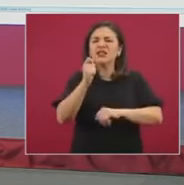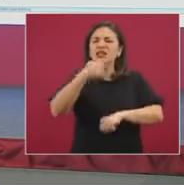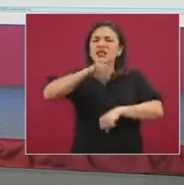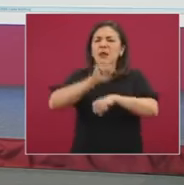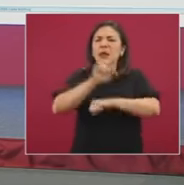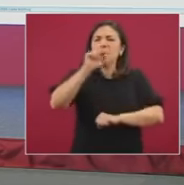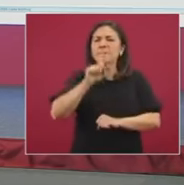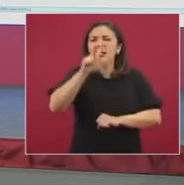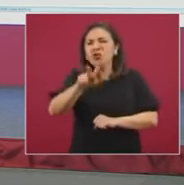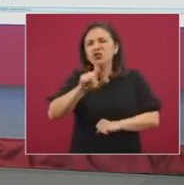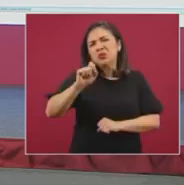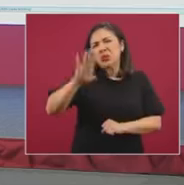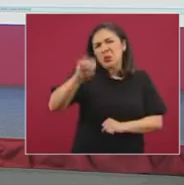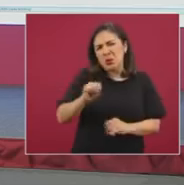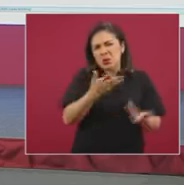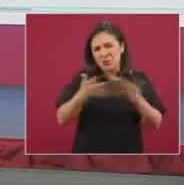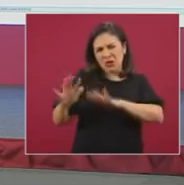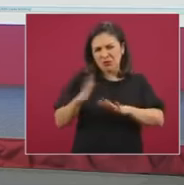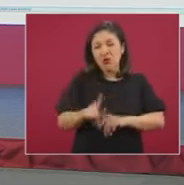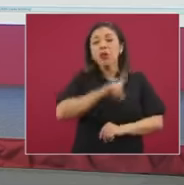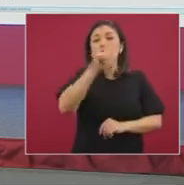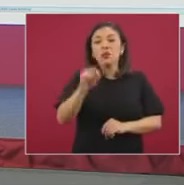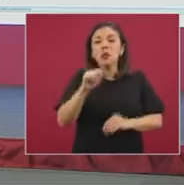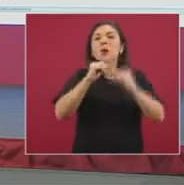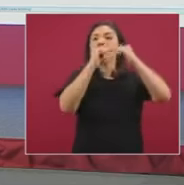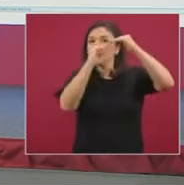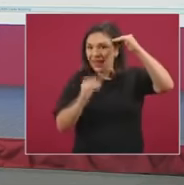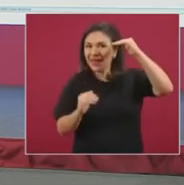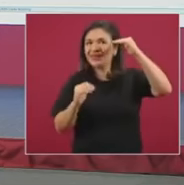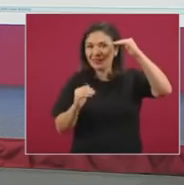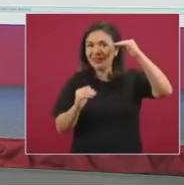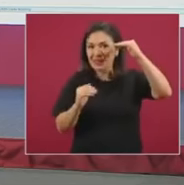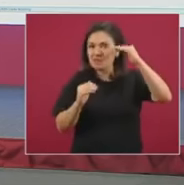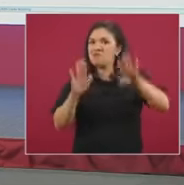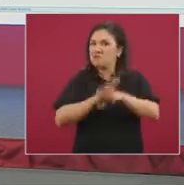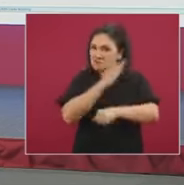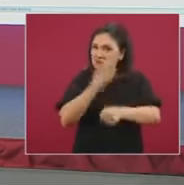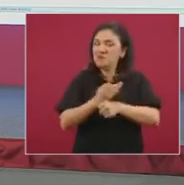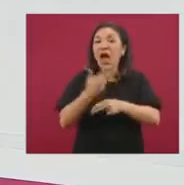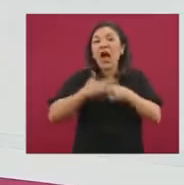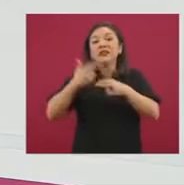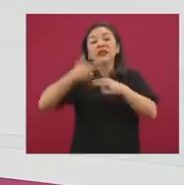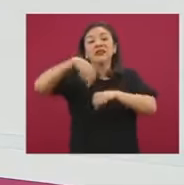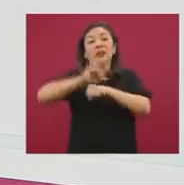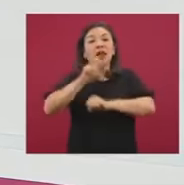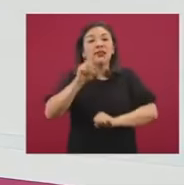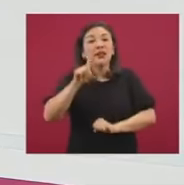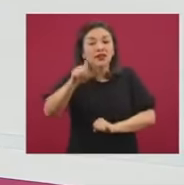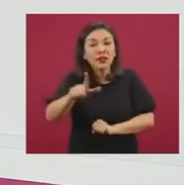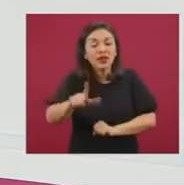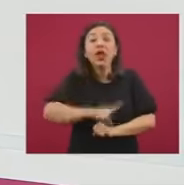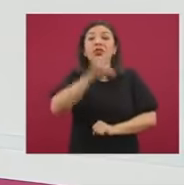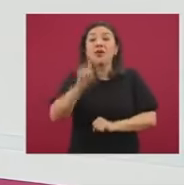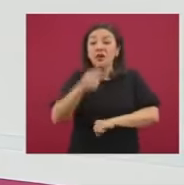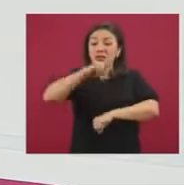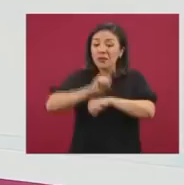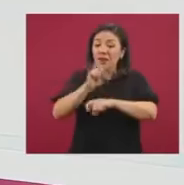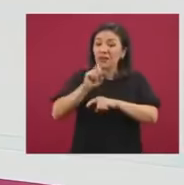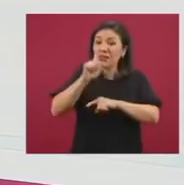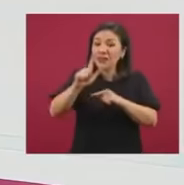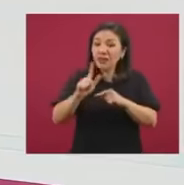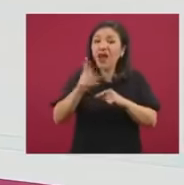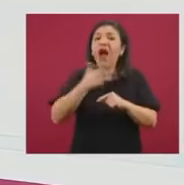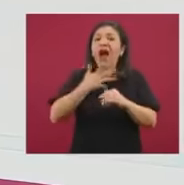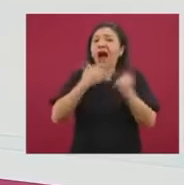semana 28-29, después hubo un descenso considerable hasta la semana 37, y de la semana 37